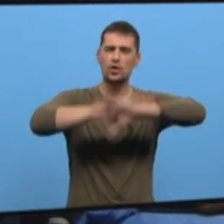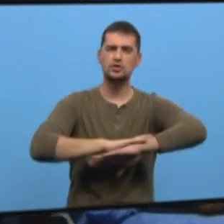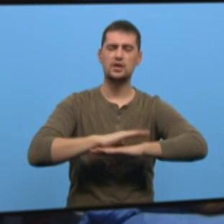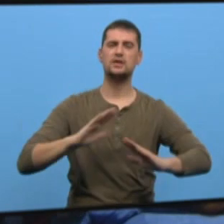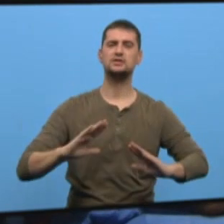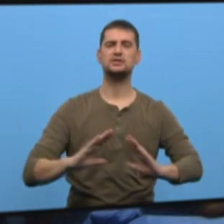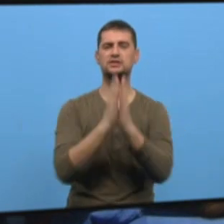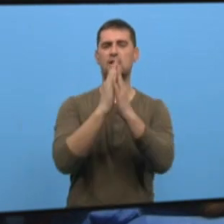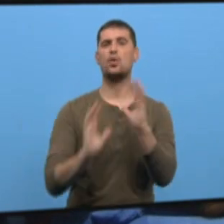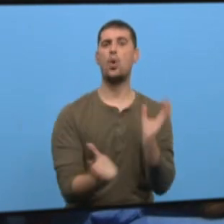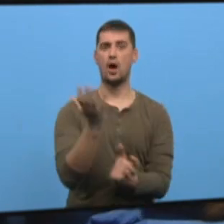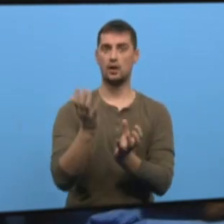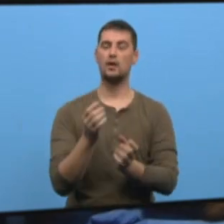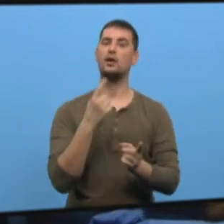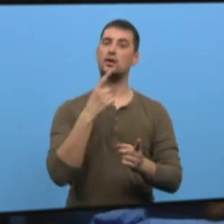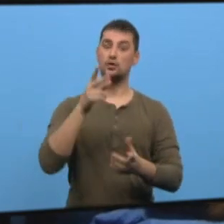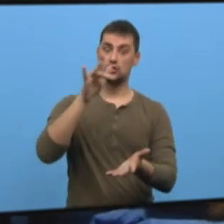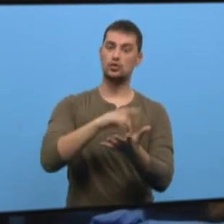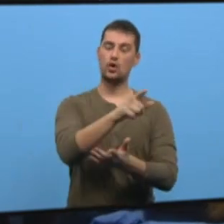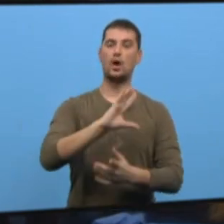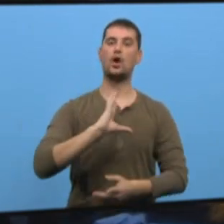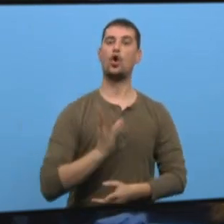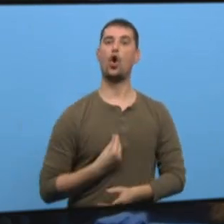un premio Go aor película de